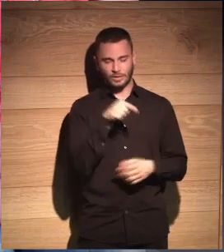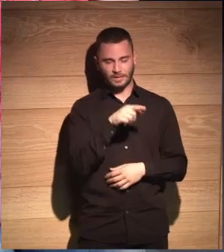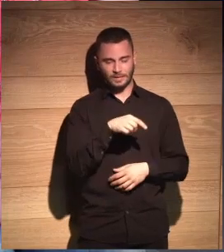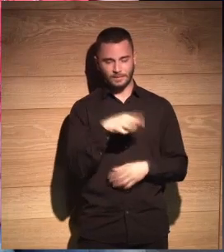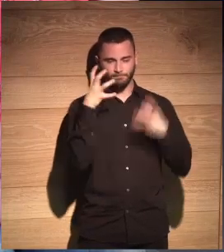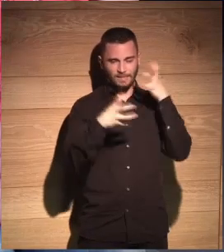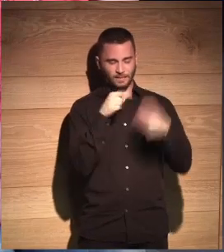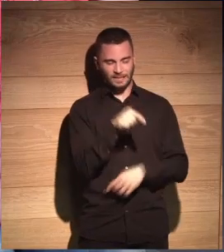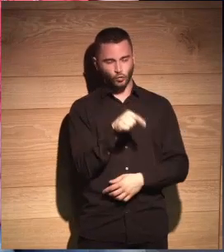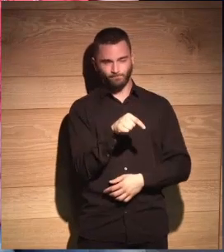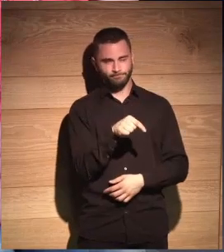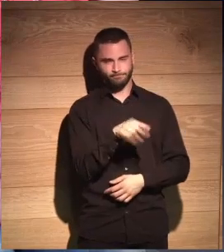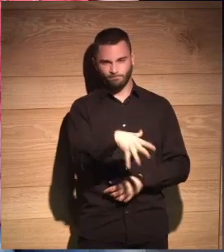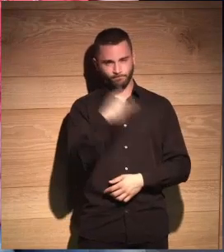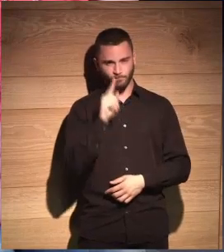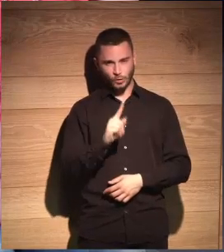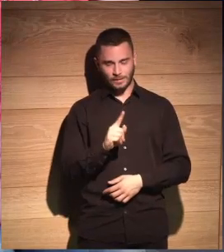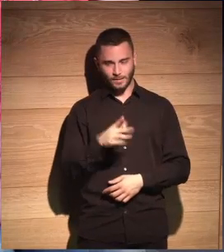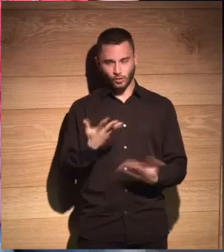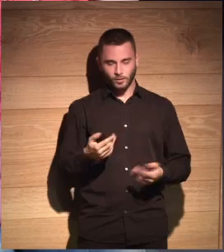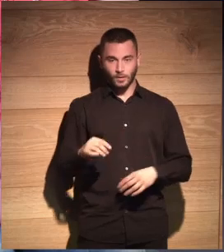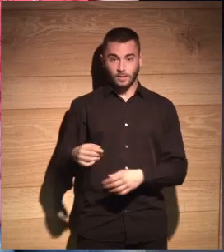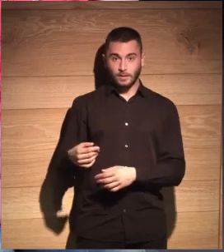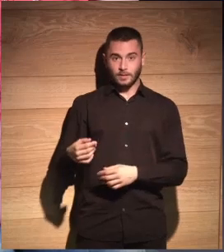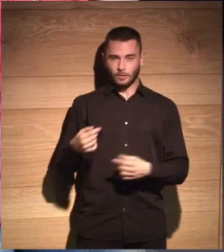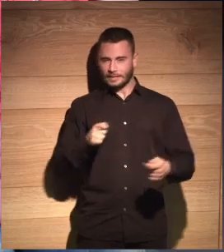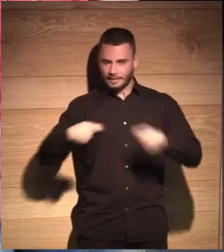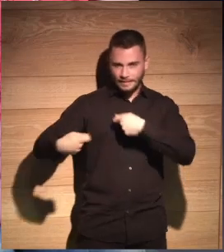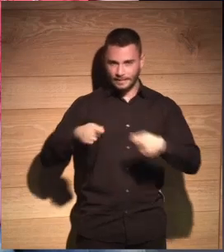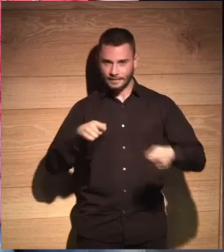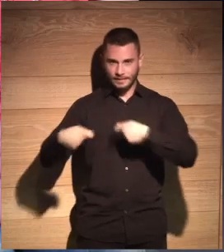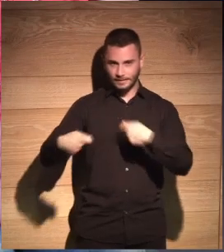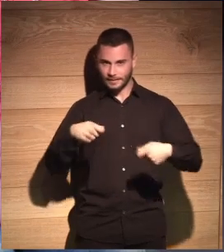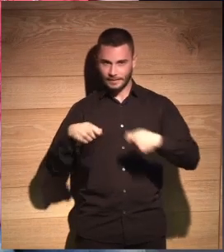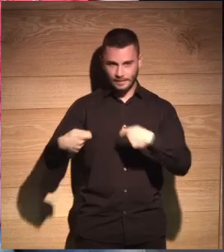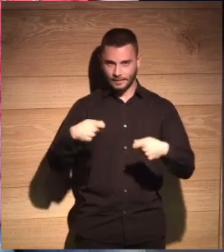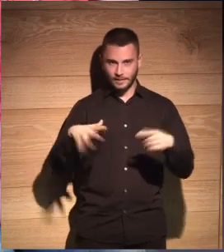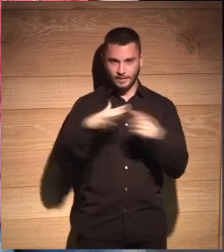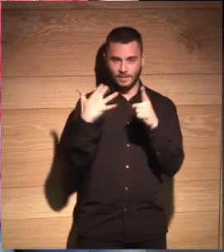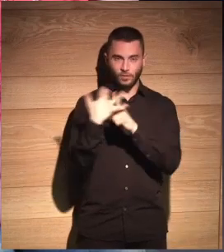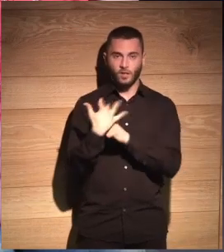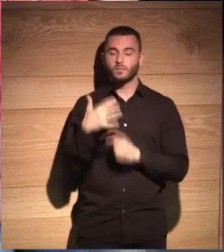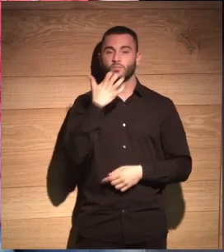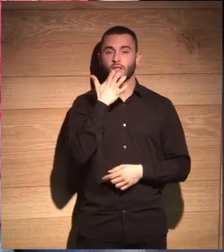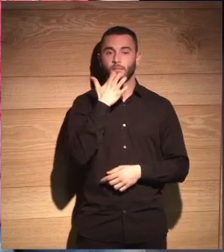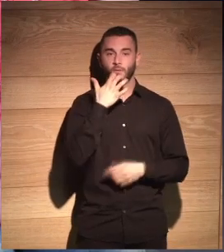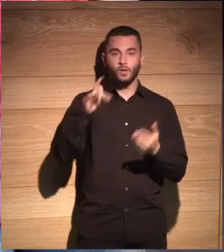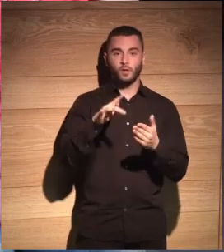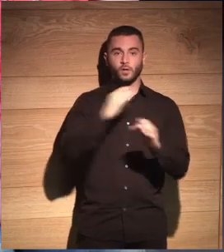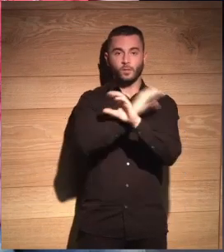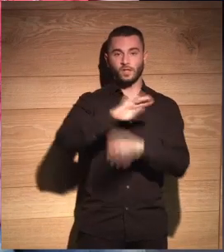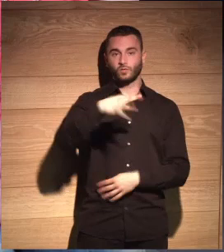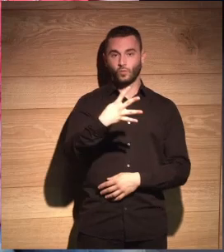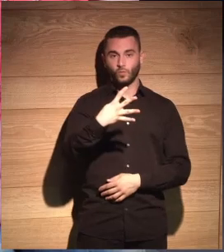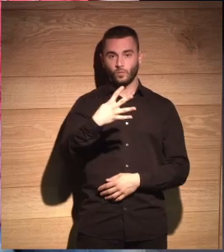él pues propone ahí siempre ese intercambio, ese tira y afloja. Y ha habido situaciones, como por ejemplo en el tomo 4, con